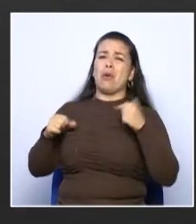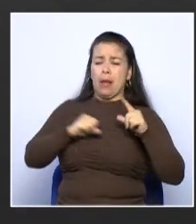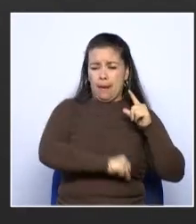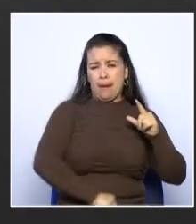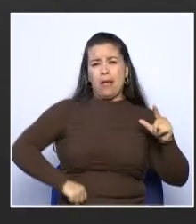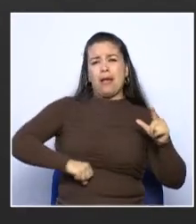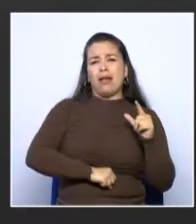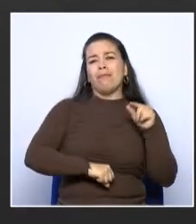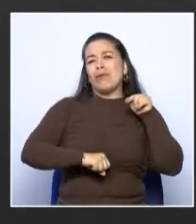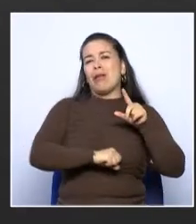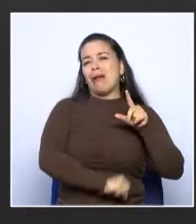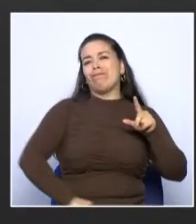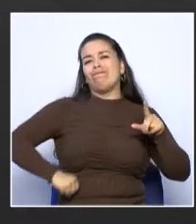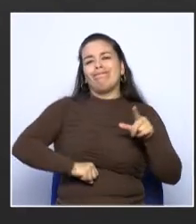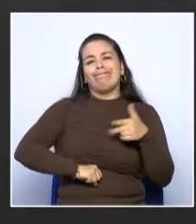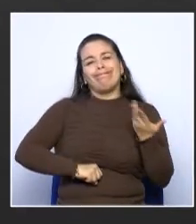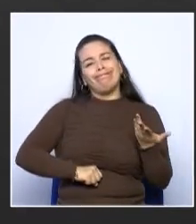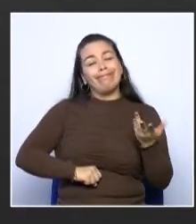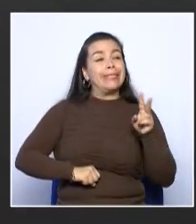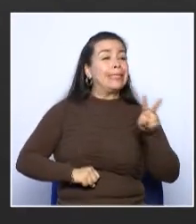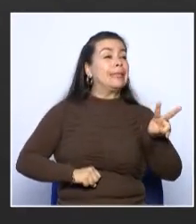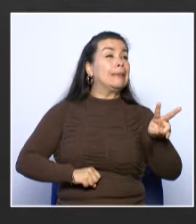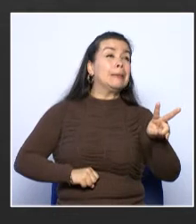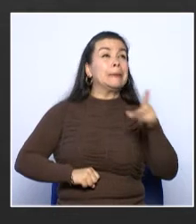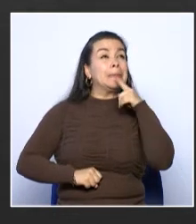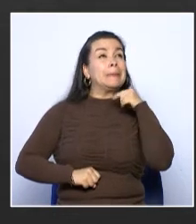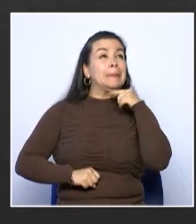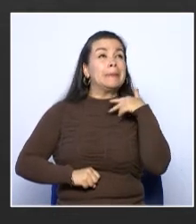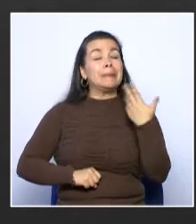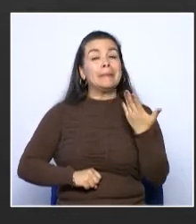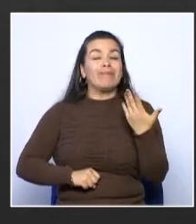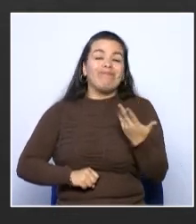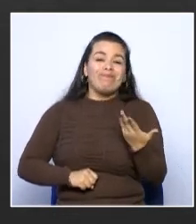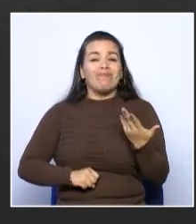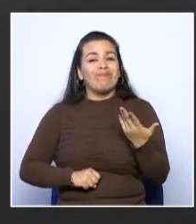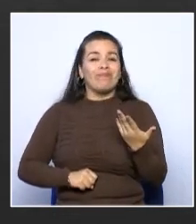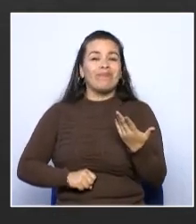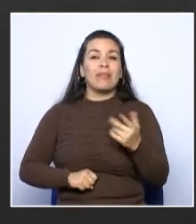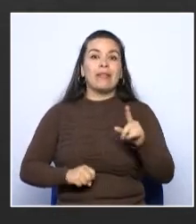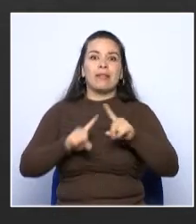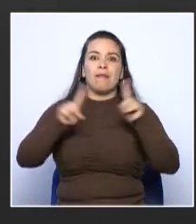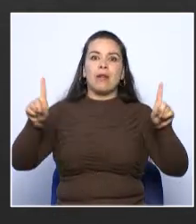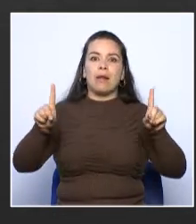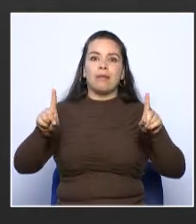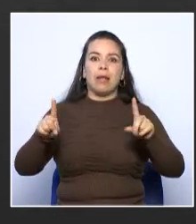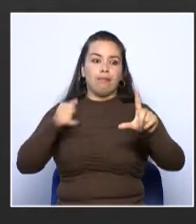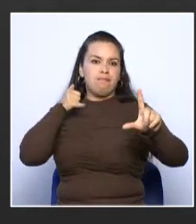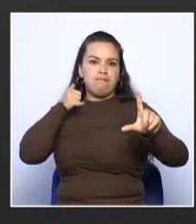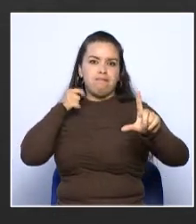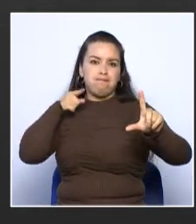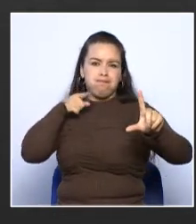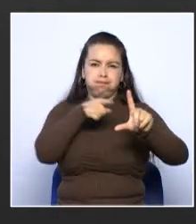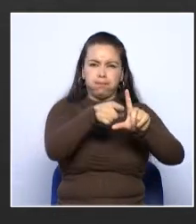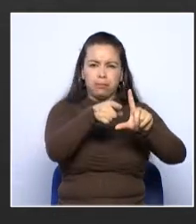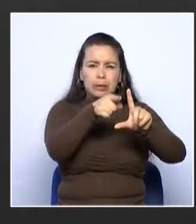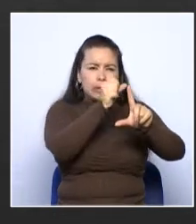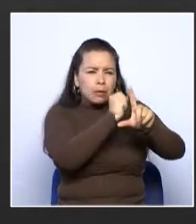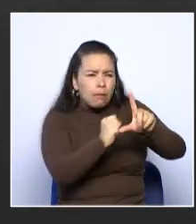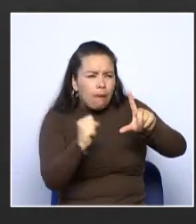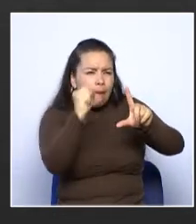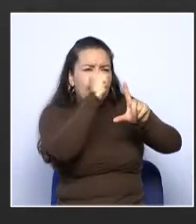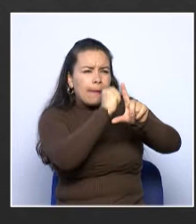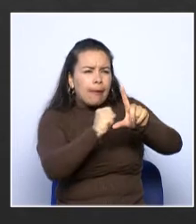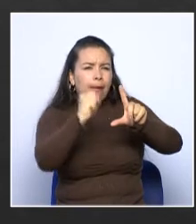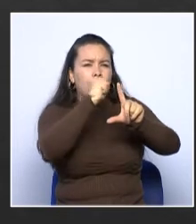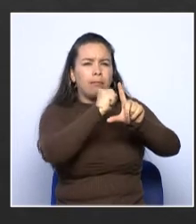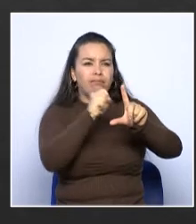menor resolución que la transvaginal, ¿sí? Que permite una visualización directa de los órganos ginecológicos.